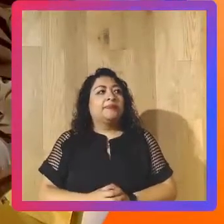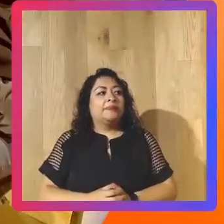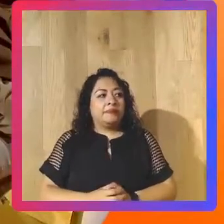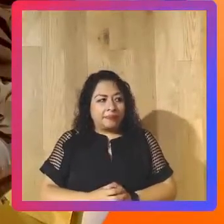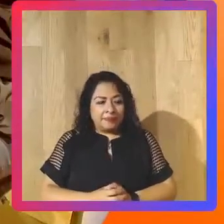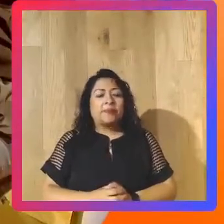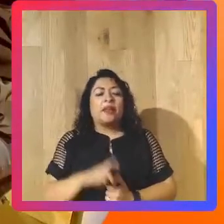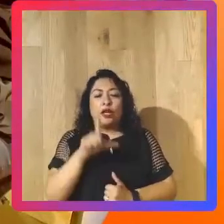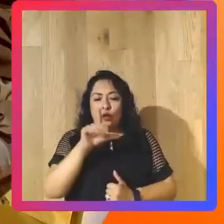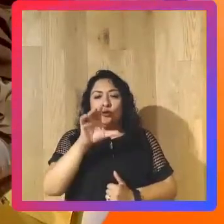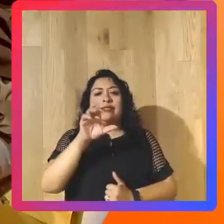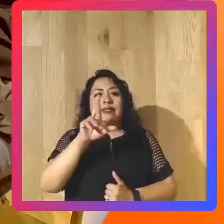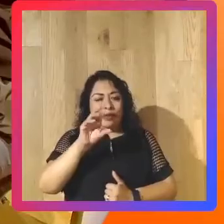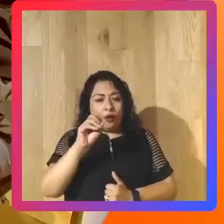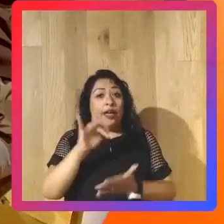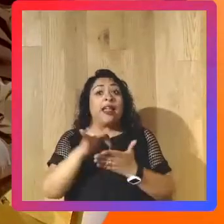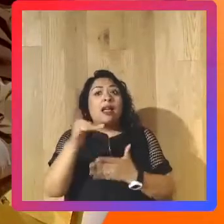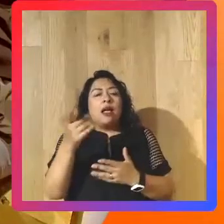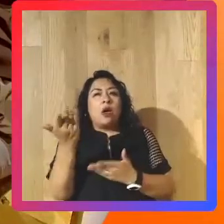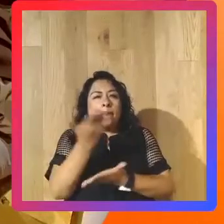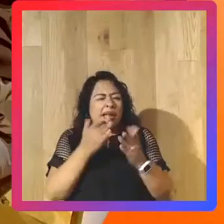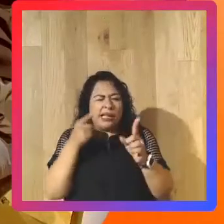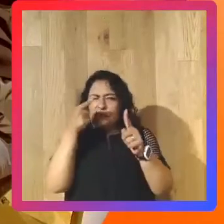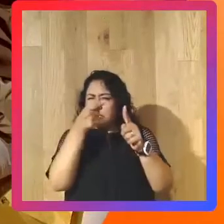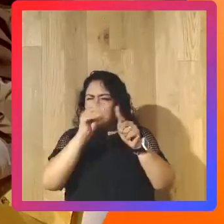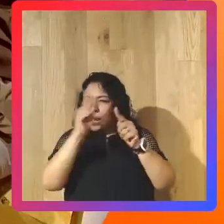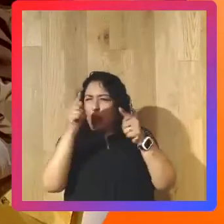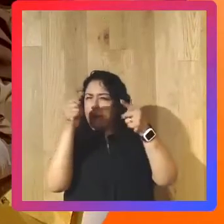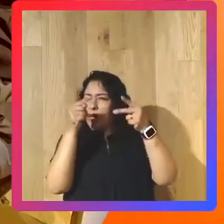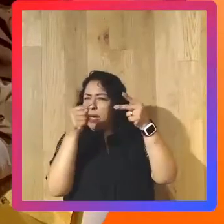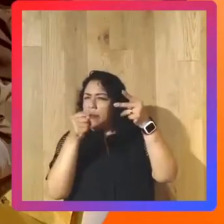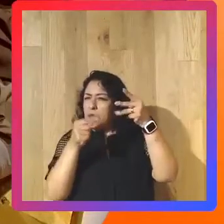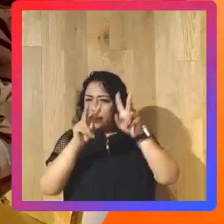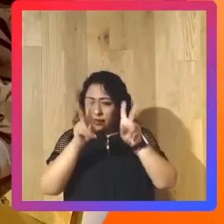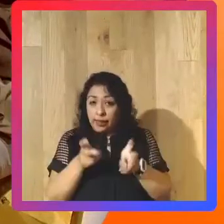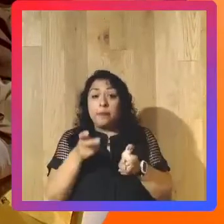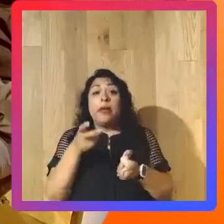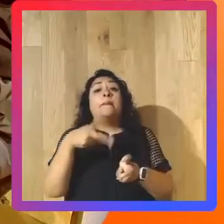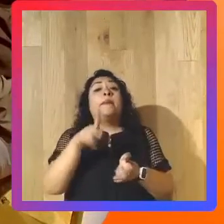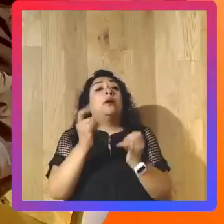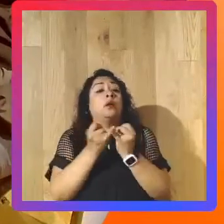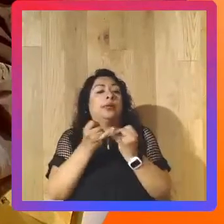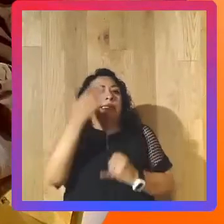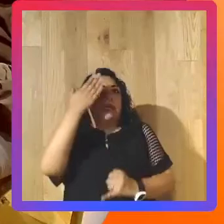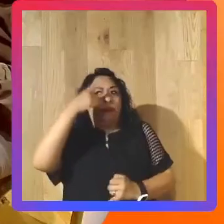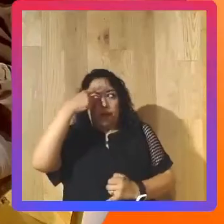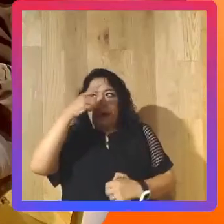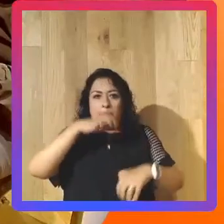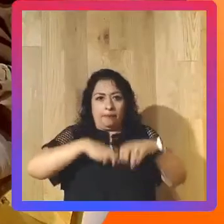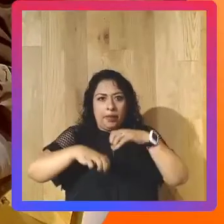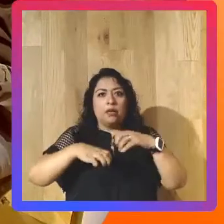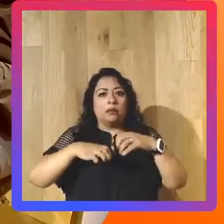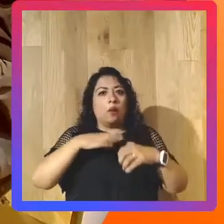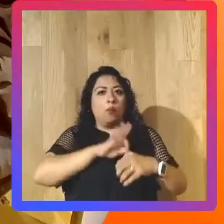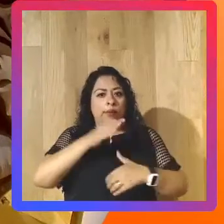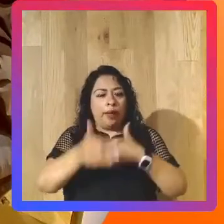Muchas gracias, Lucero, por compartirnos acciones concretas en este tema, pero también sabemos que para que las empresas